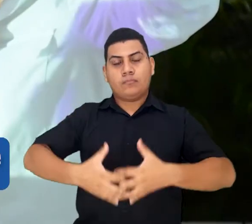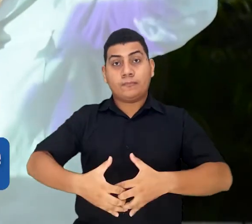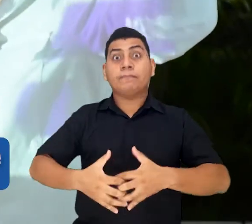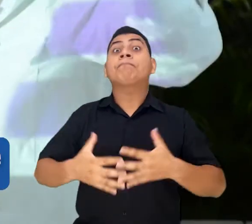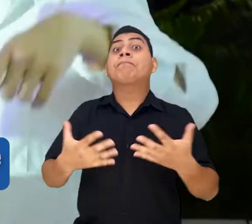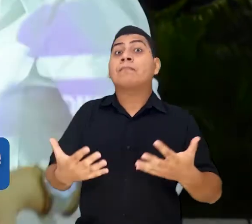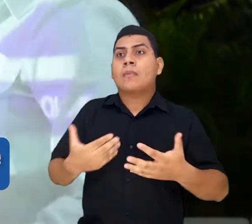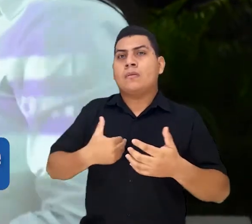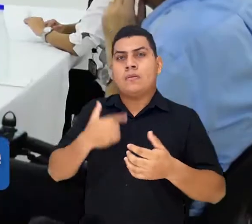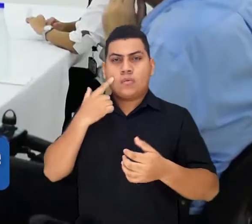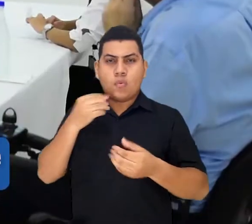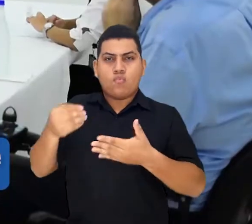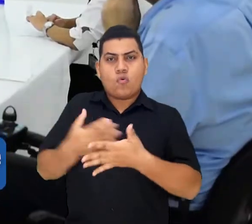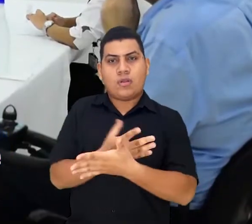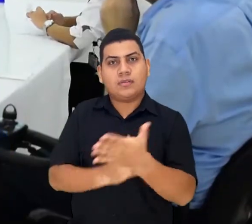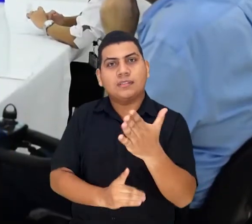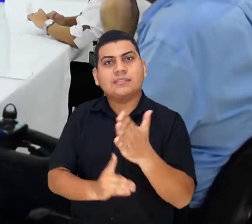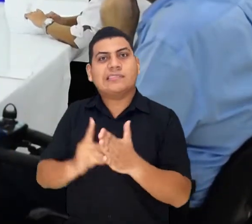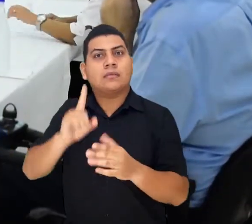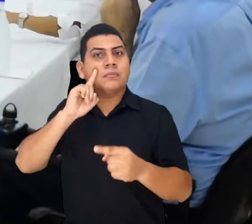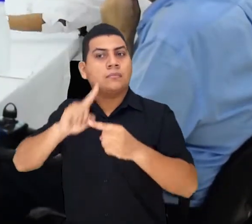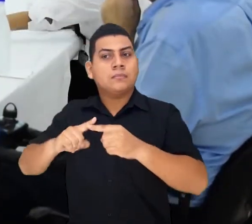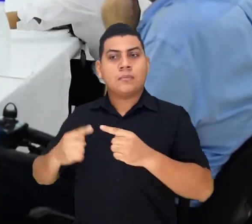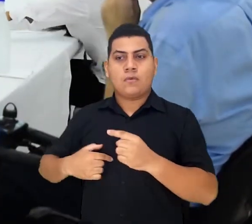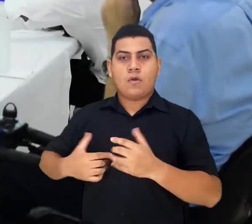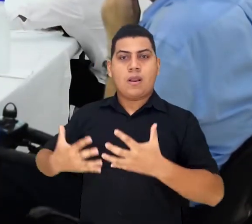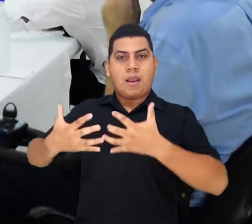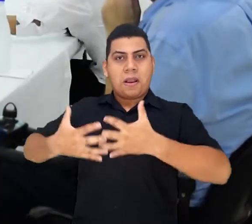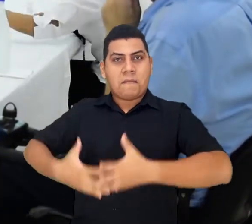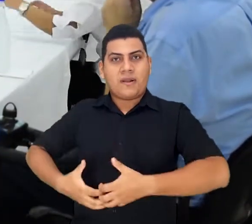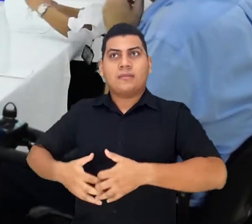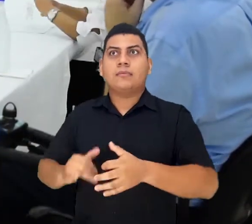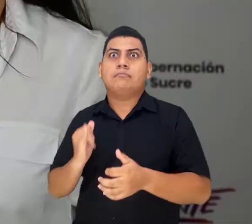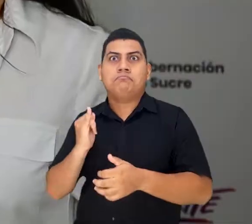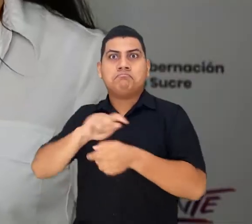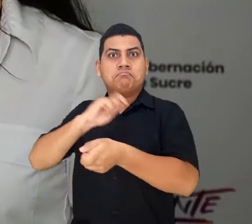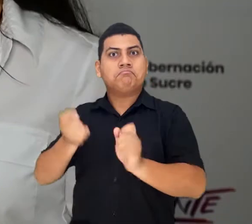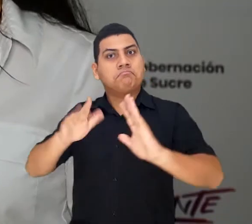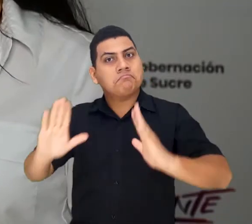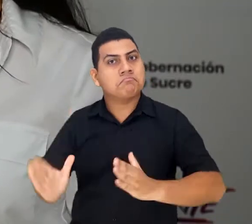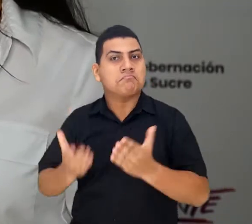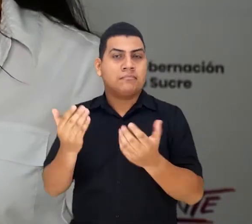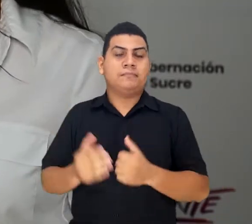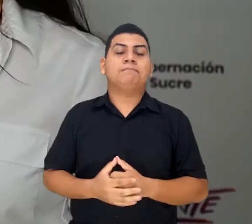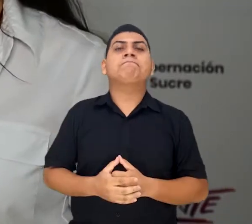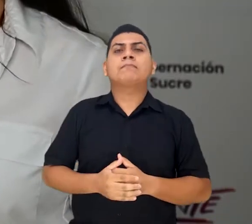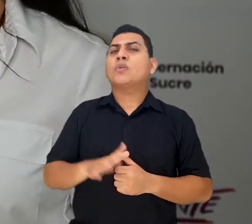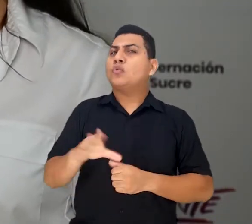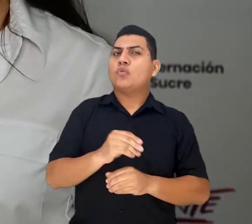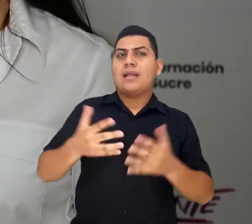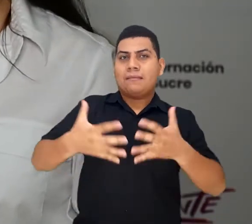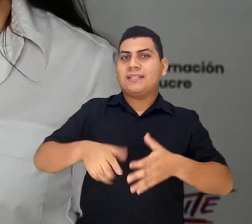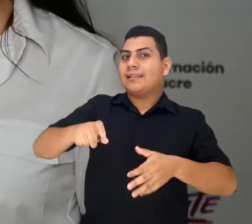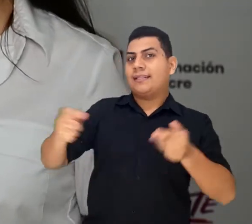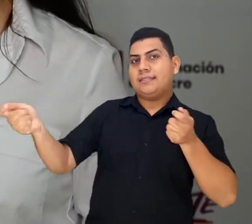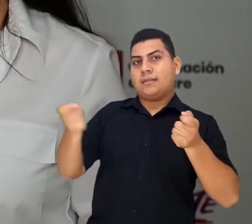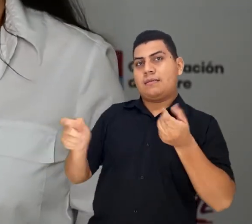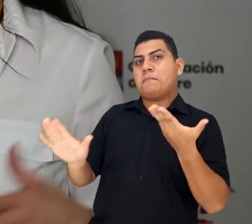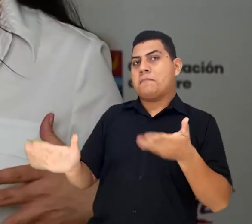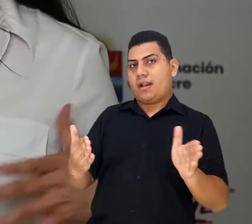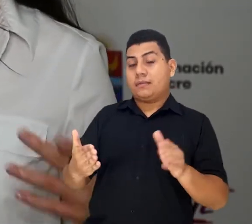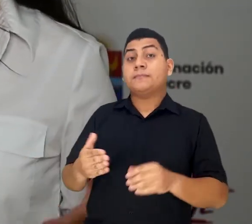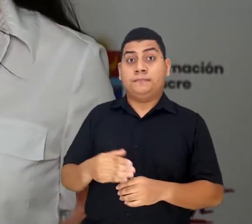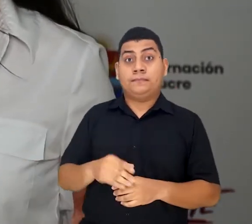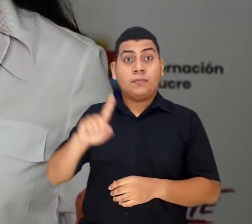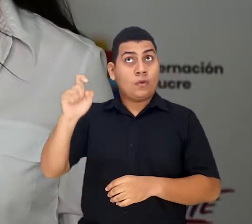agroindustria y el modelo de desarrollo con enfoque en emprendimiento e innovación. Todas las empresas necesitan un plan estratégico. En